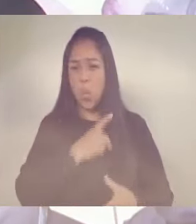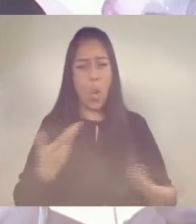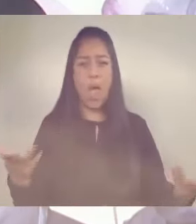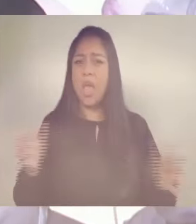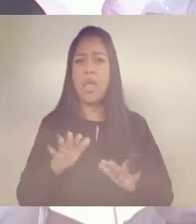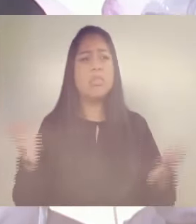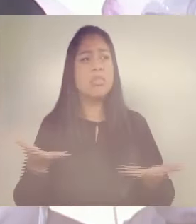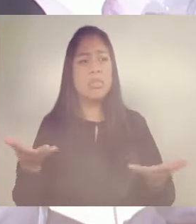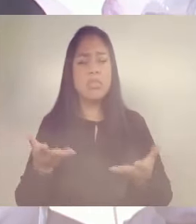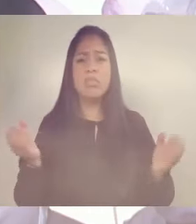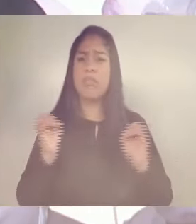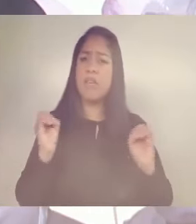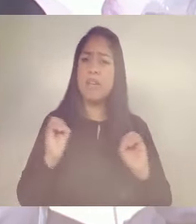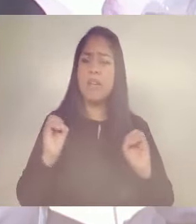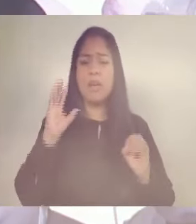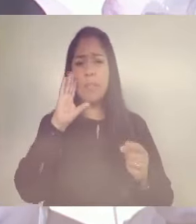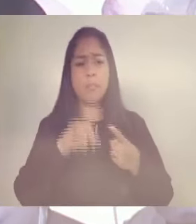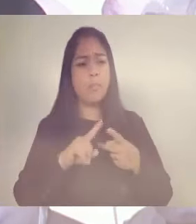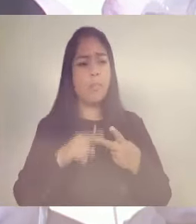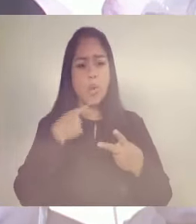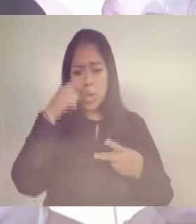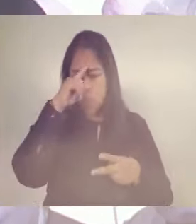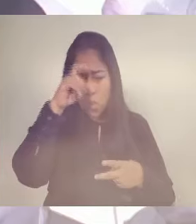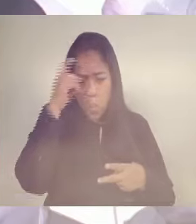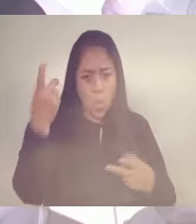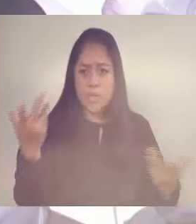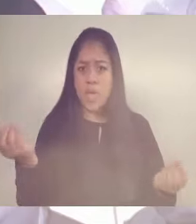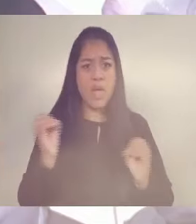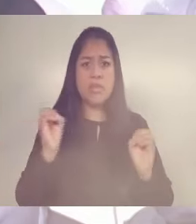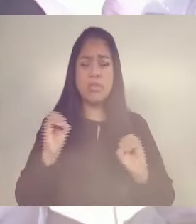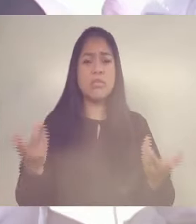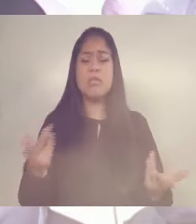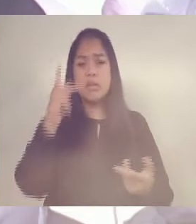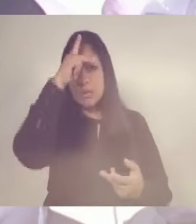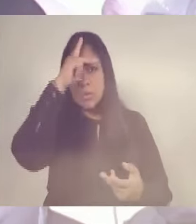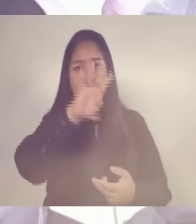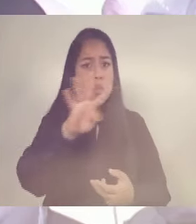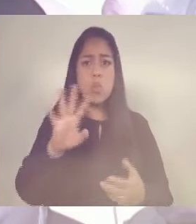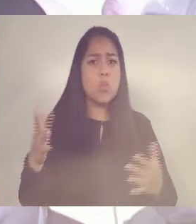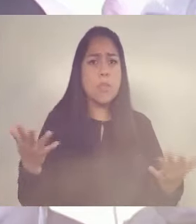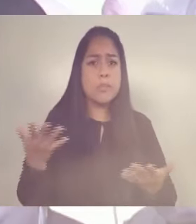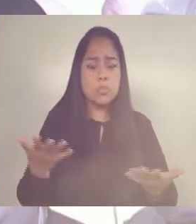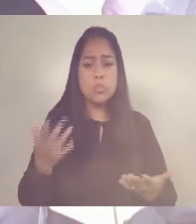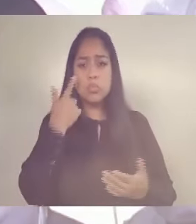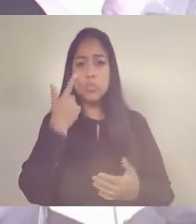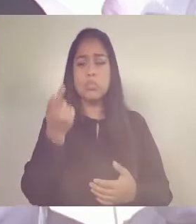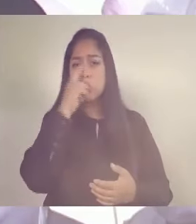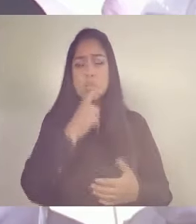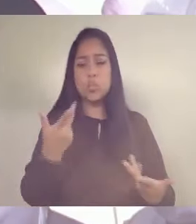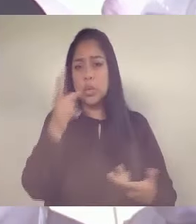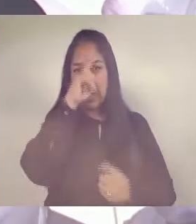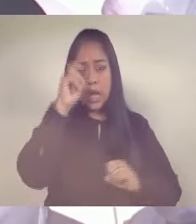nada. ¿Por qué no estamos haciendo nada? ¿Por qué no están trabajando en el kilómetro 44? ¿Por qué no están trabajando en la